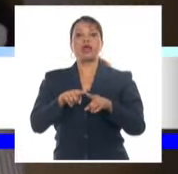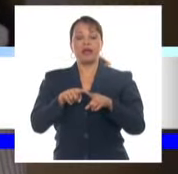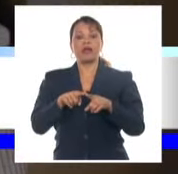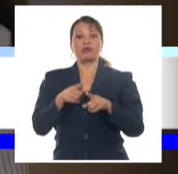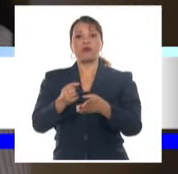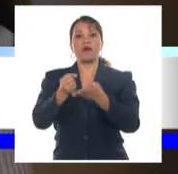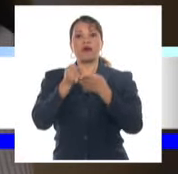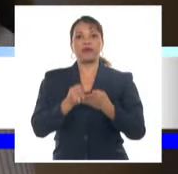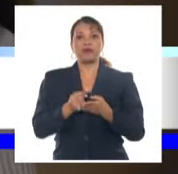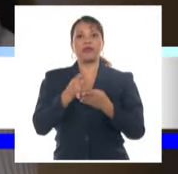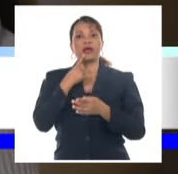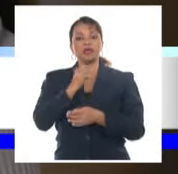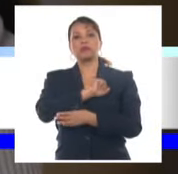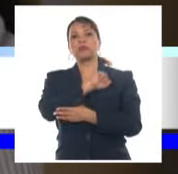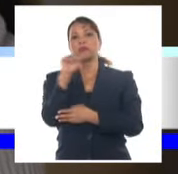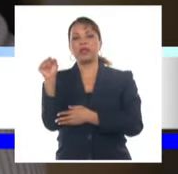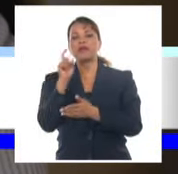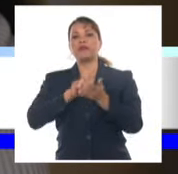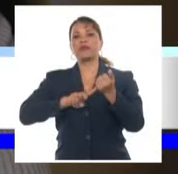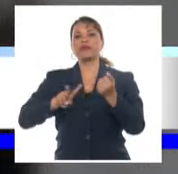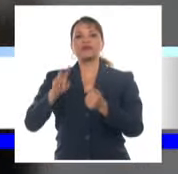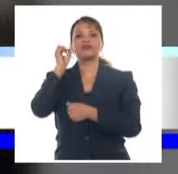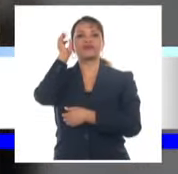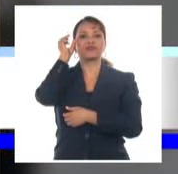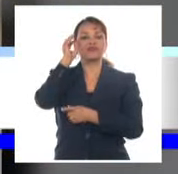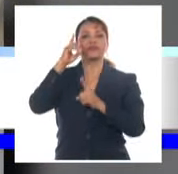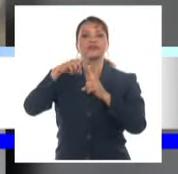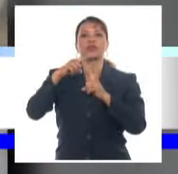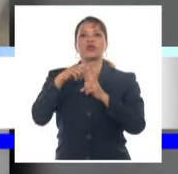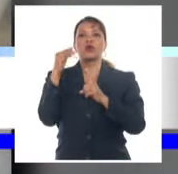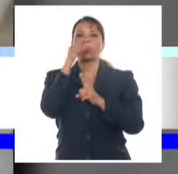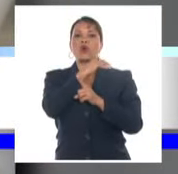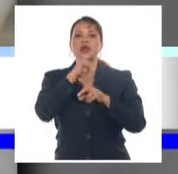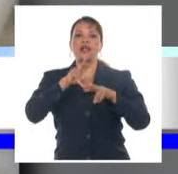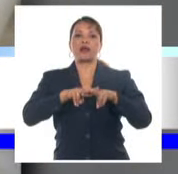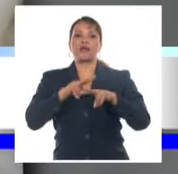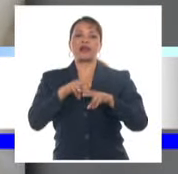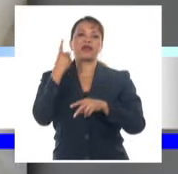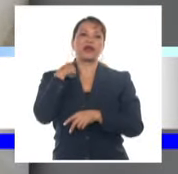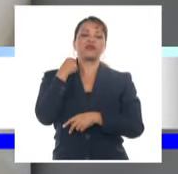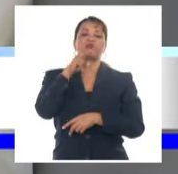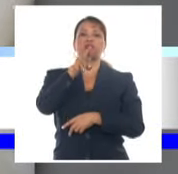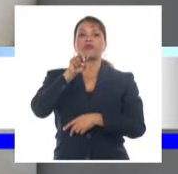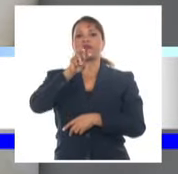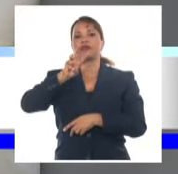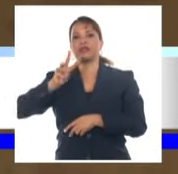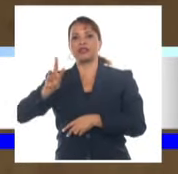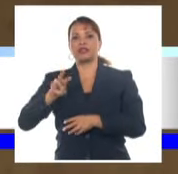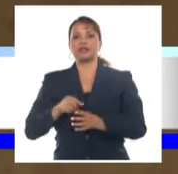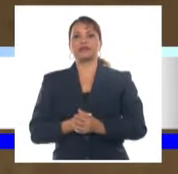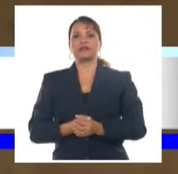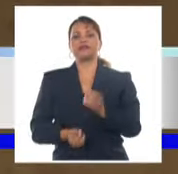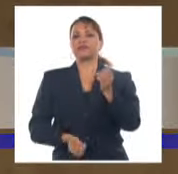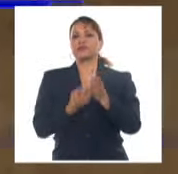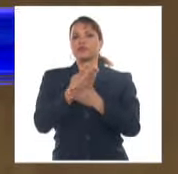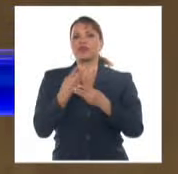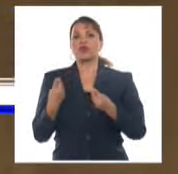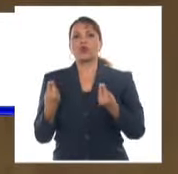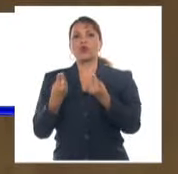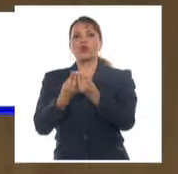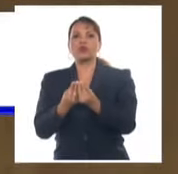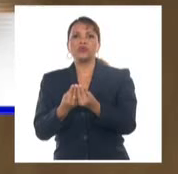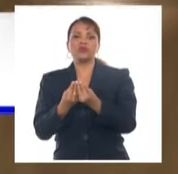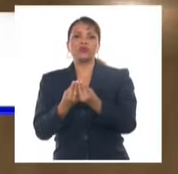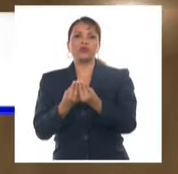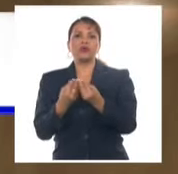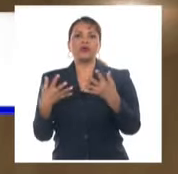y mereció el premio provincial de innovación tecnológica de La Habana en 2023 se ha diseñado en combinación con